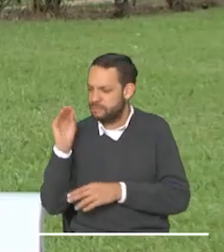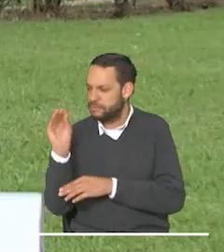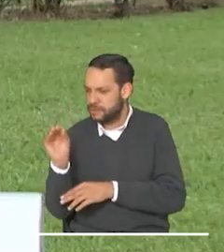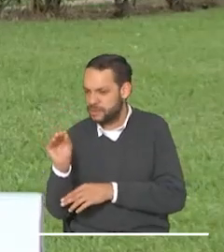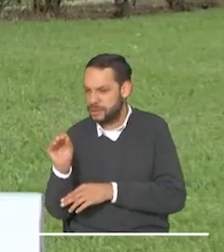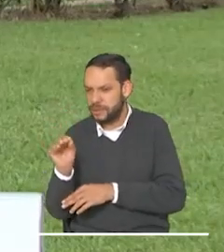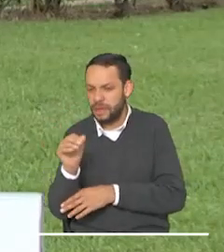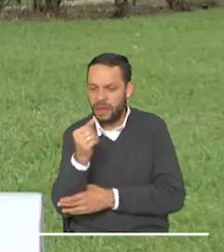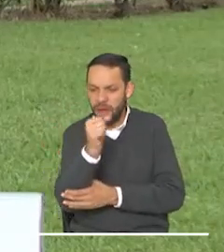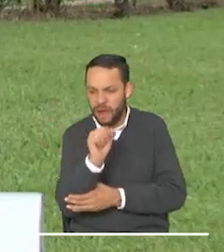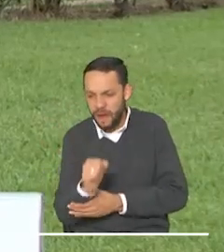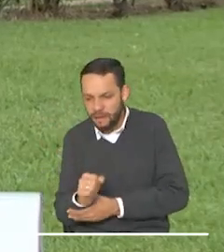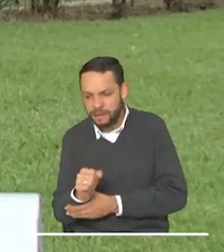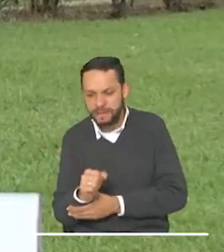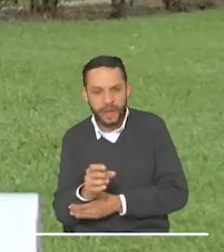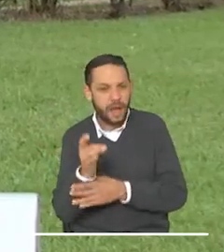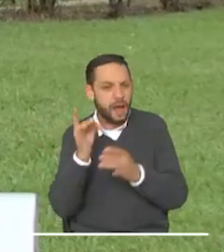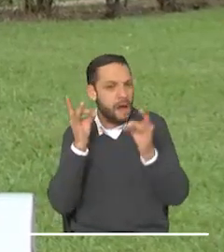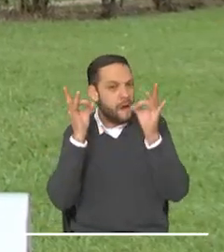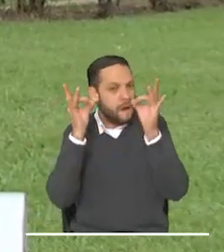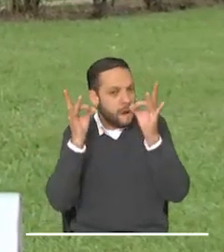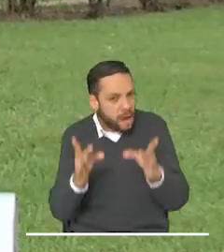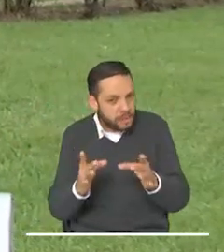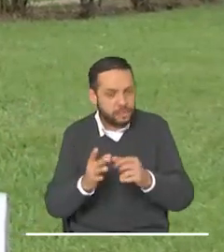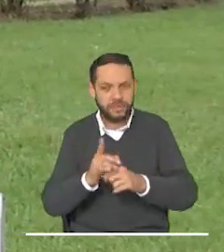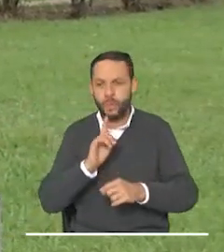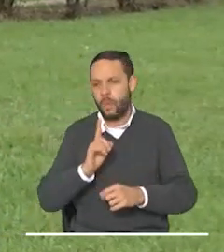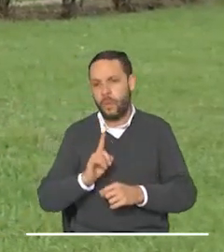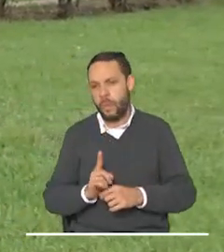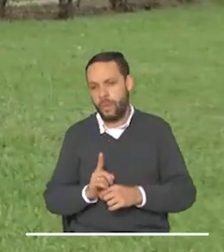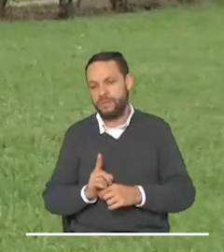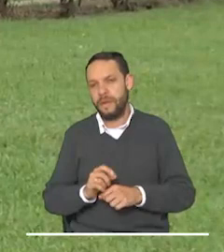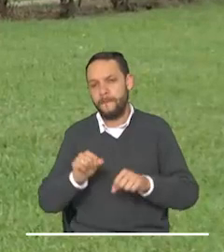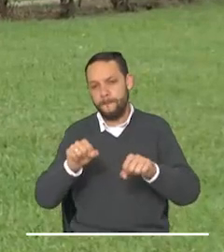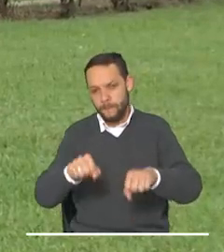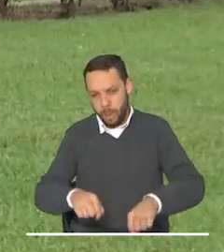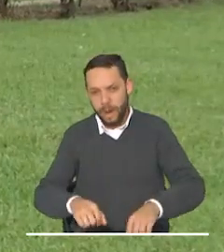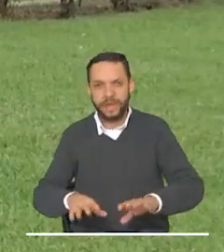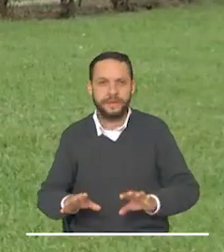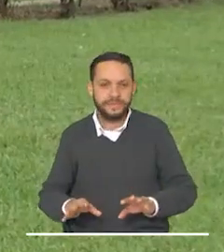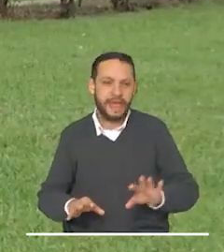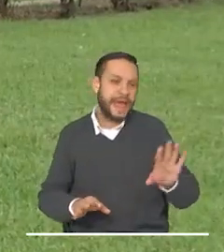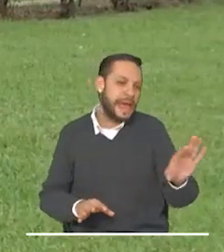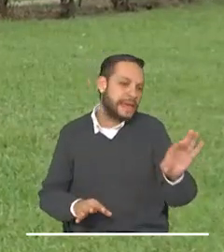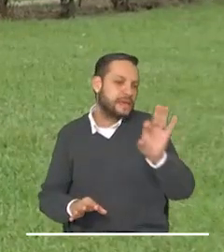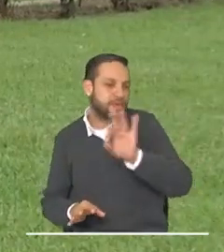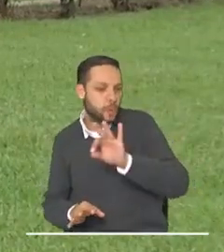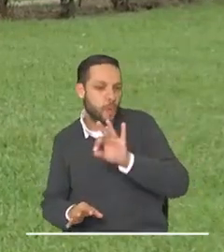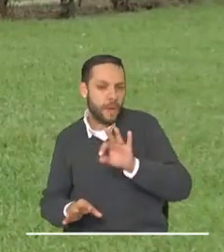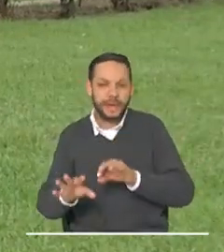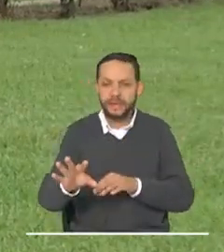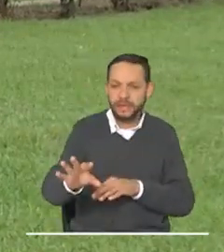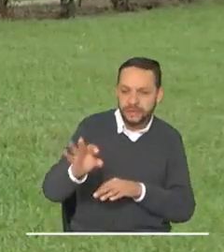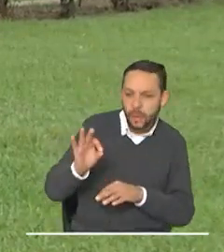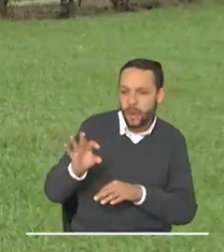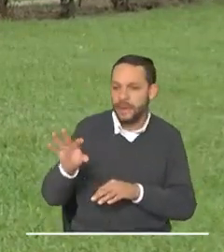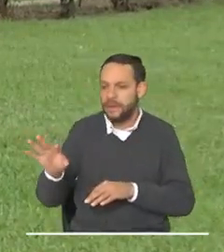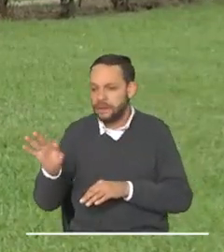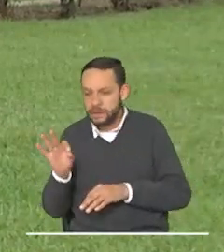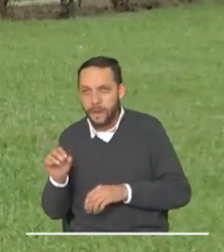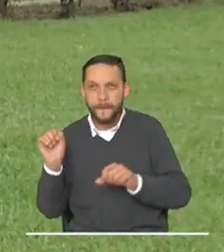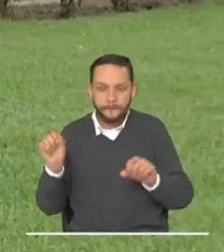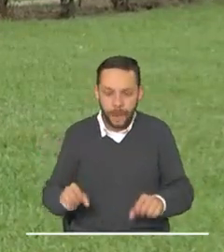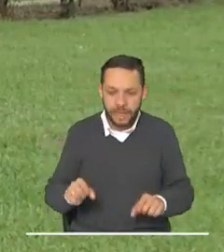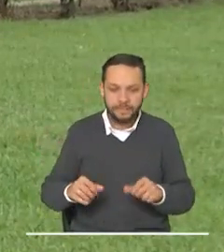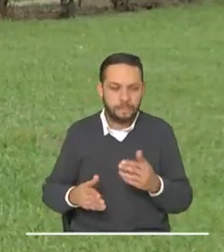no significa siempre cronicidad existen alternativas existen personas que pueden ser funcionales a pesar de